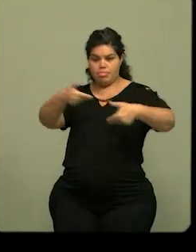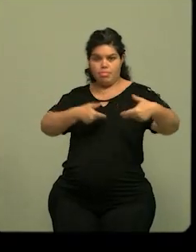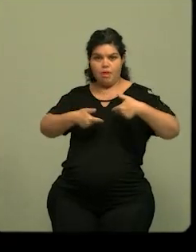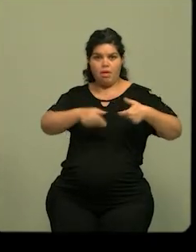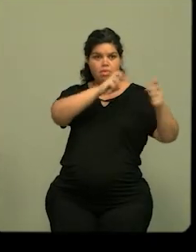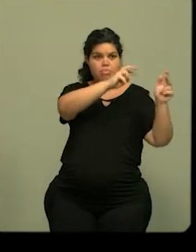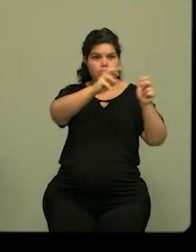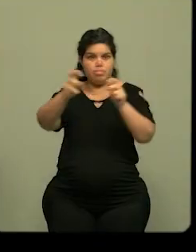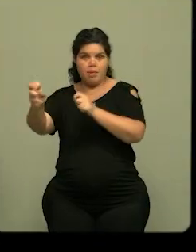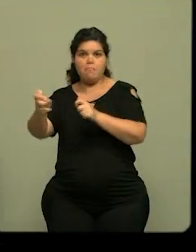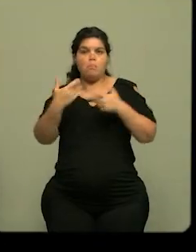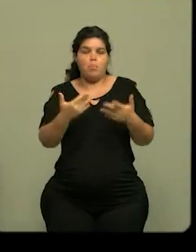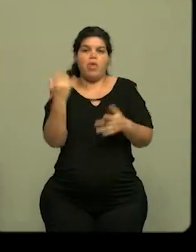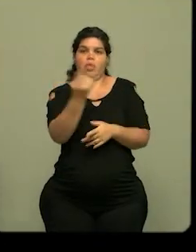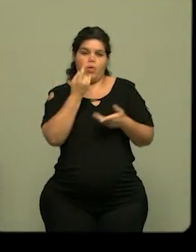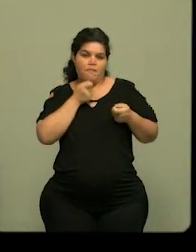plantea.